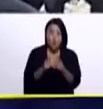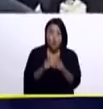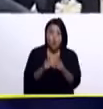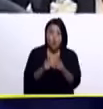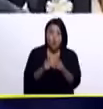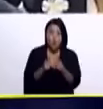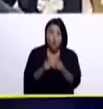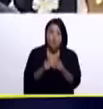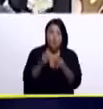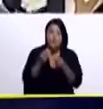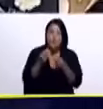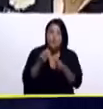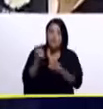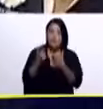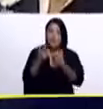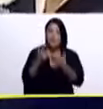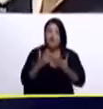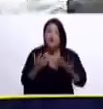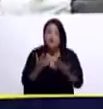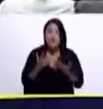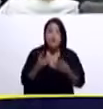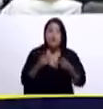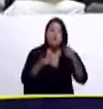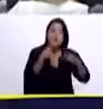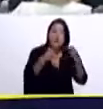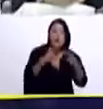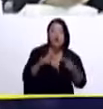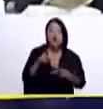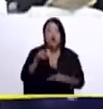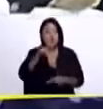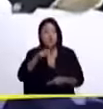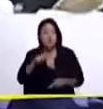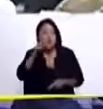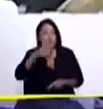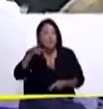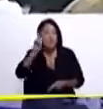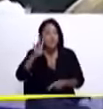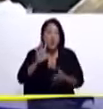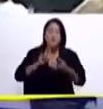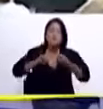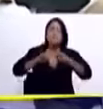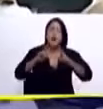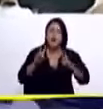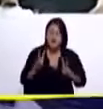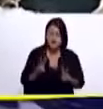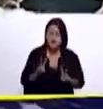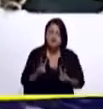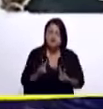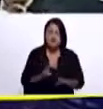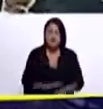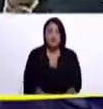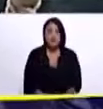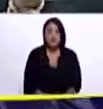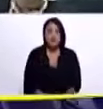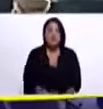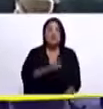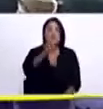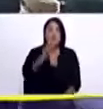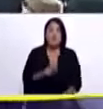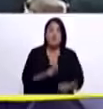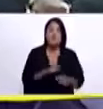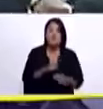la búsqueda de un clima político y social de paz en Venezuela, también tiene un elemento muy